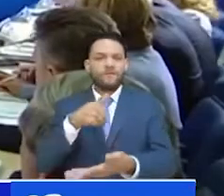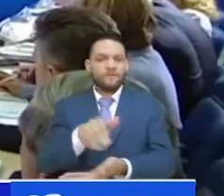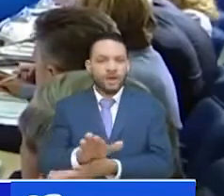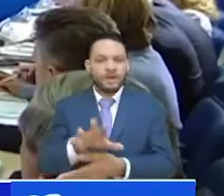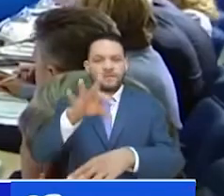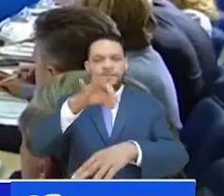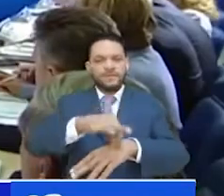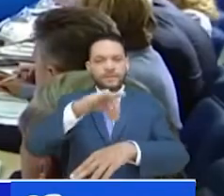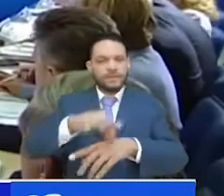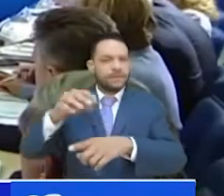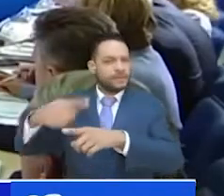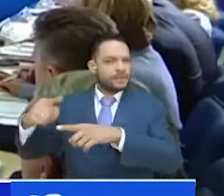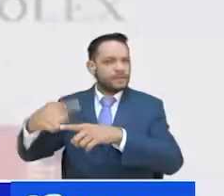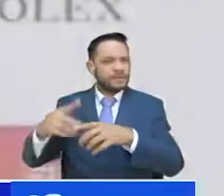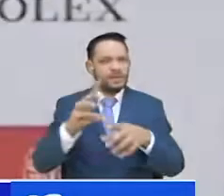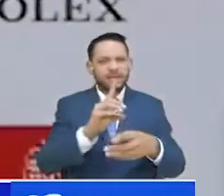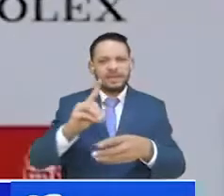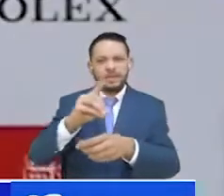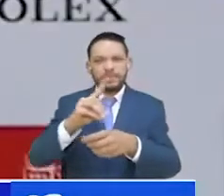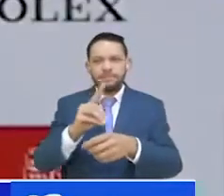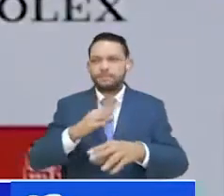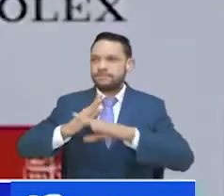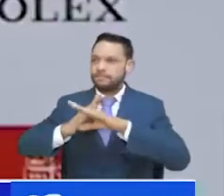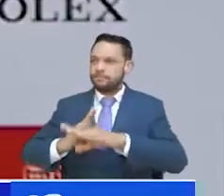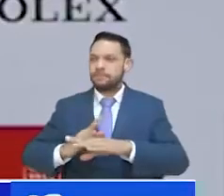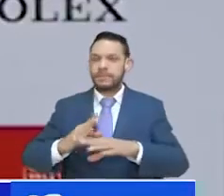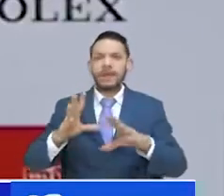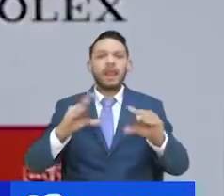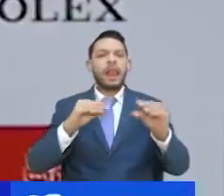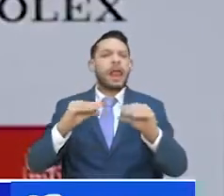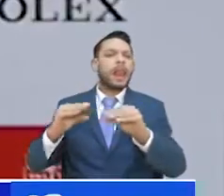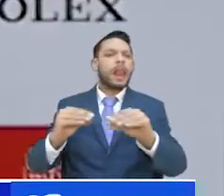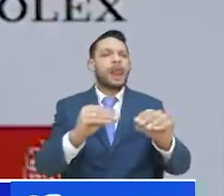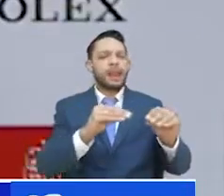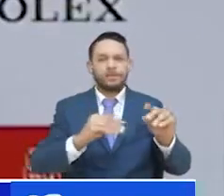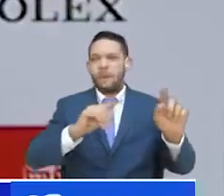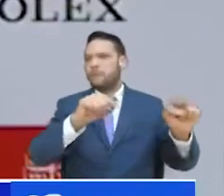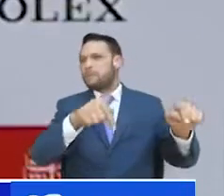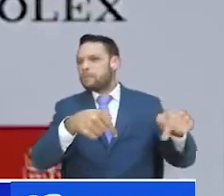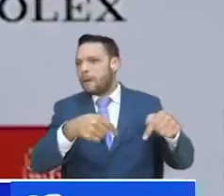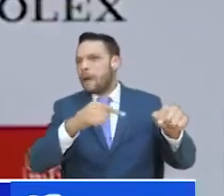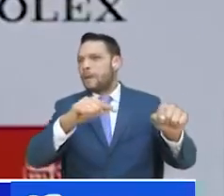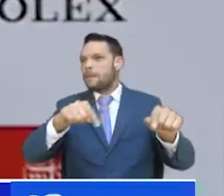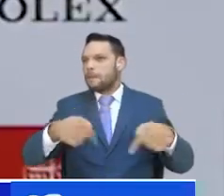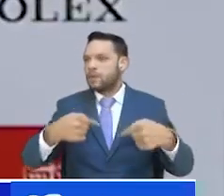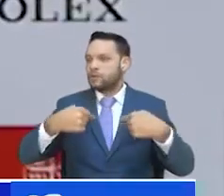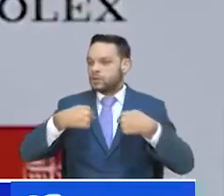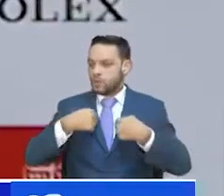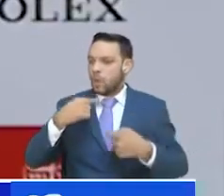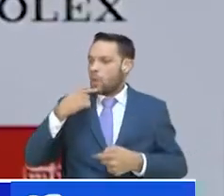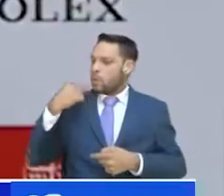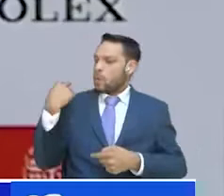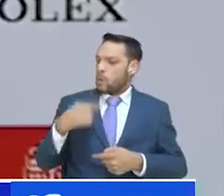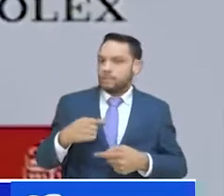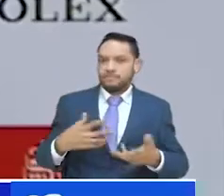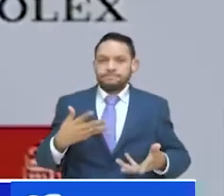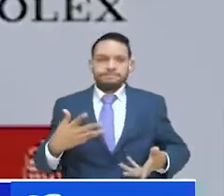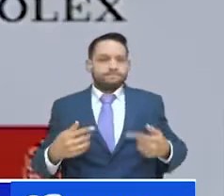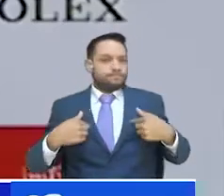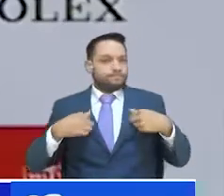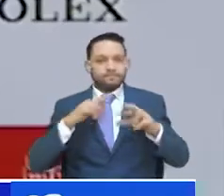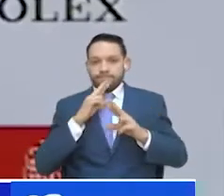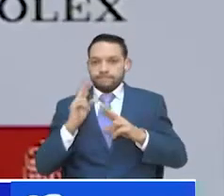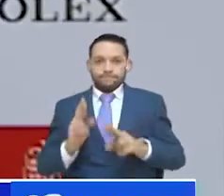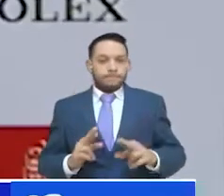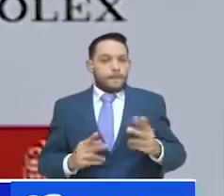deportistas de diferentes disciplinas. Me llegaron comentarios agresivos de malas formas por ser ruso, pero no puedo reaccionar a ellos, porque